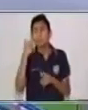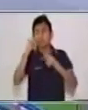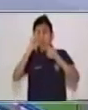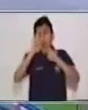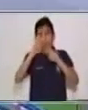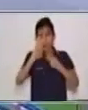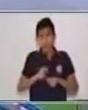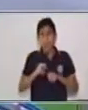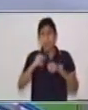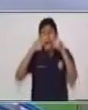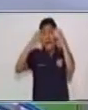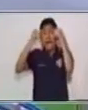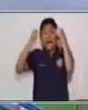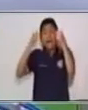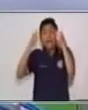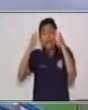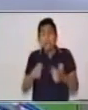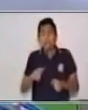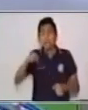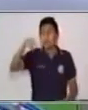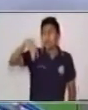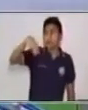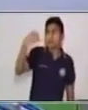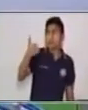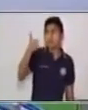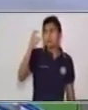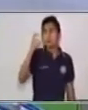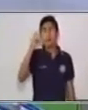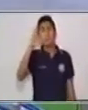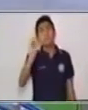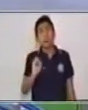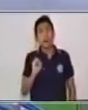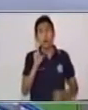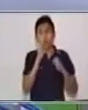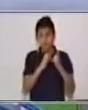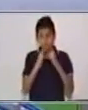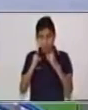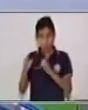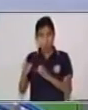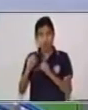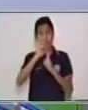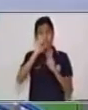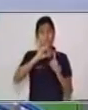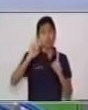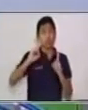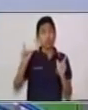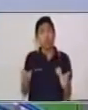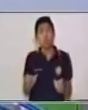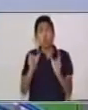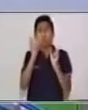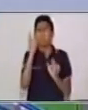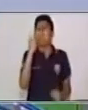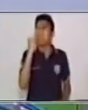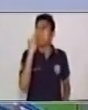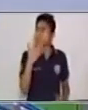realizar el análisis de la macroestructura de la oración compuesta. Y